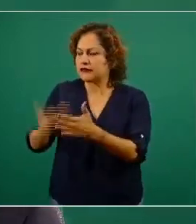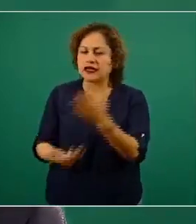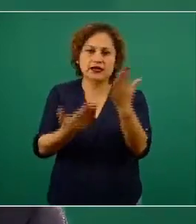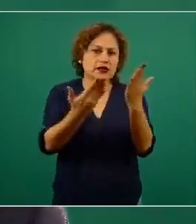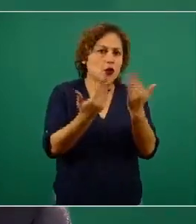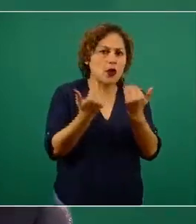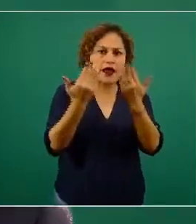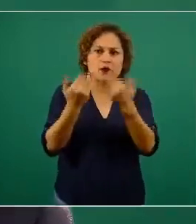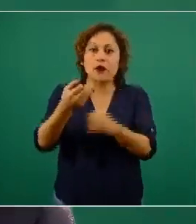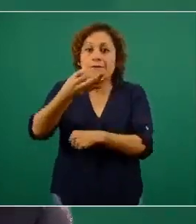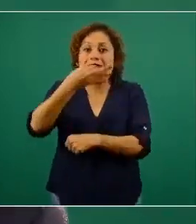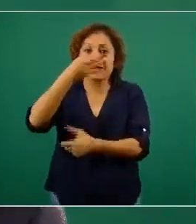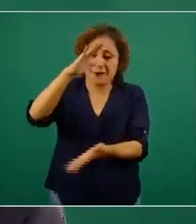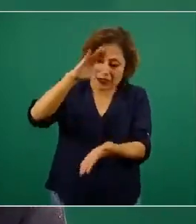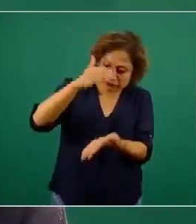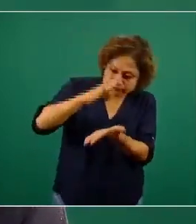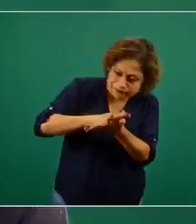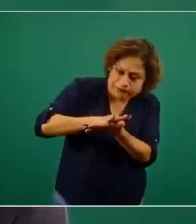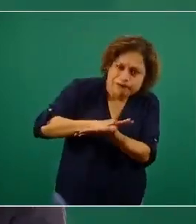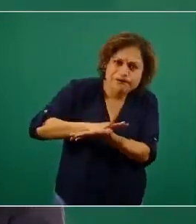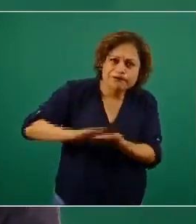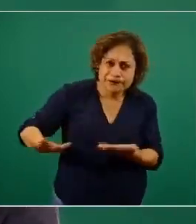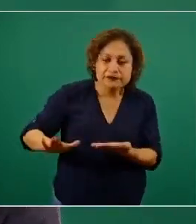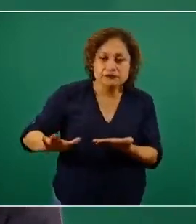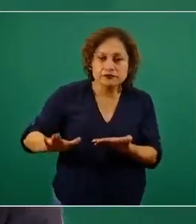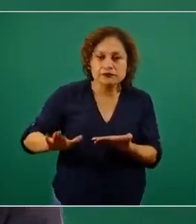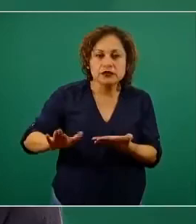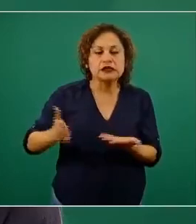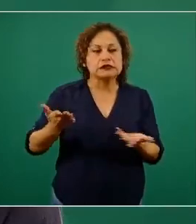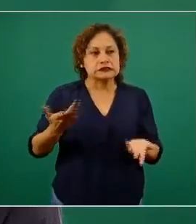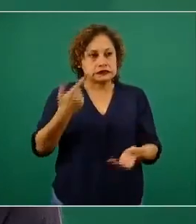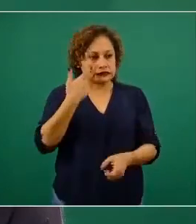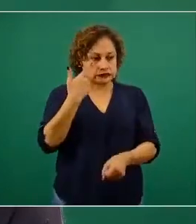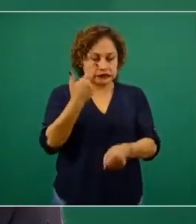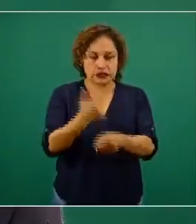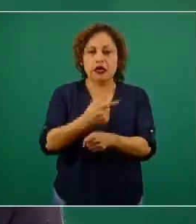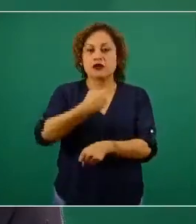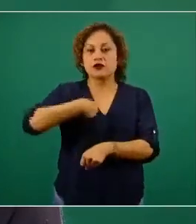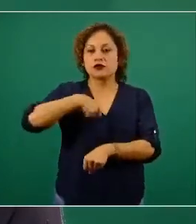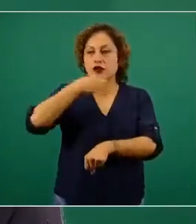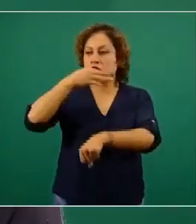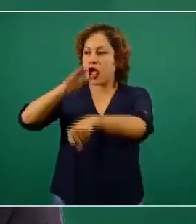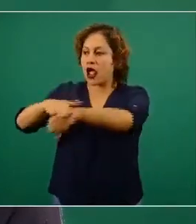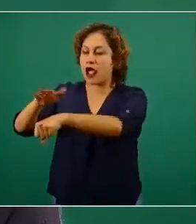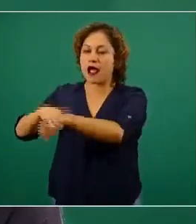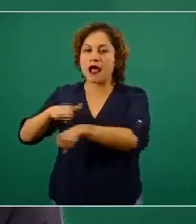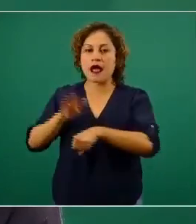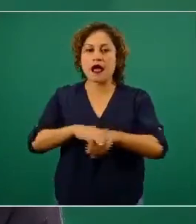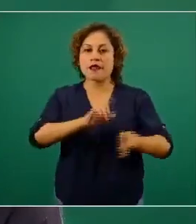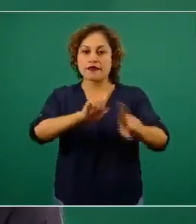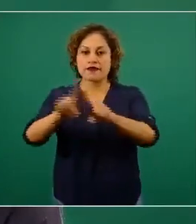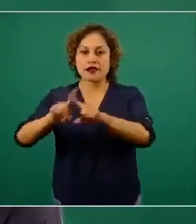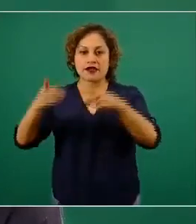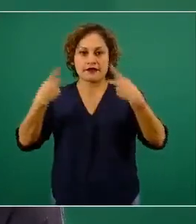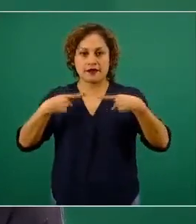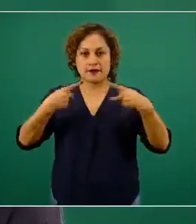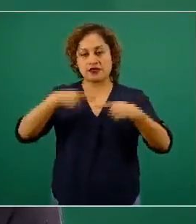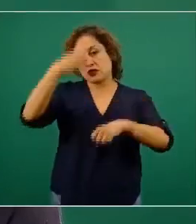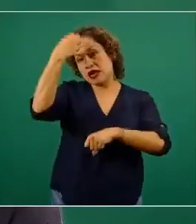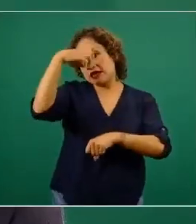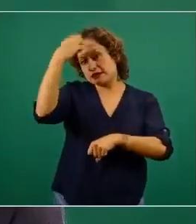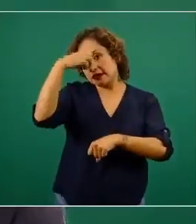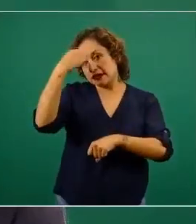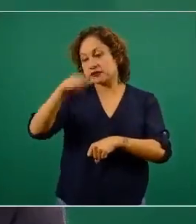para resolverlo convocamos a un grupo técnico, un grupo médico constituido por 12